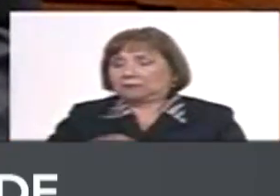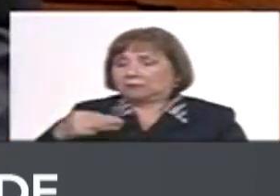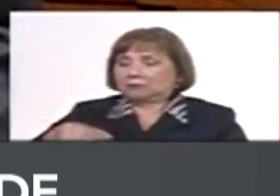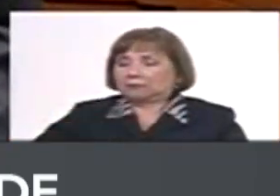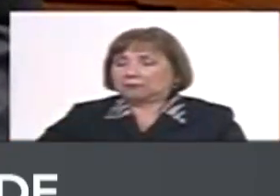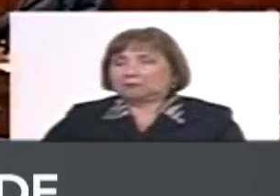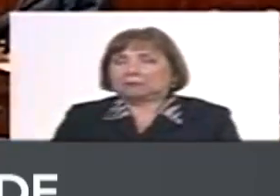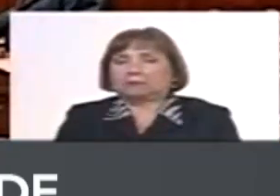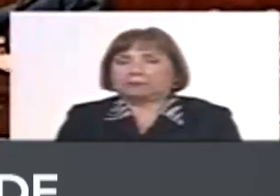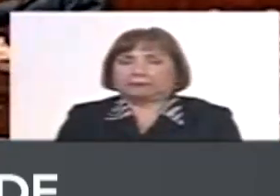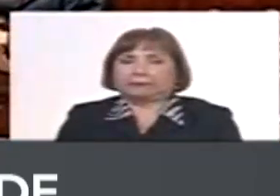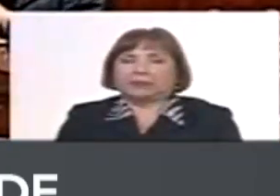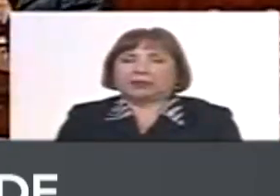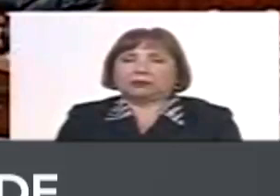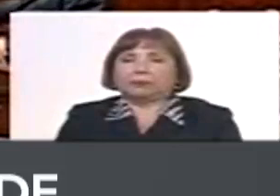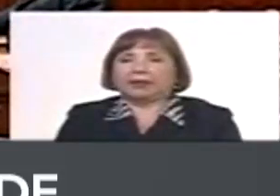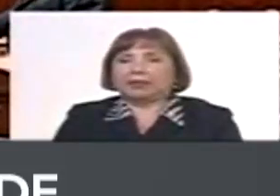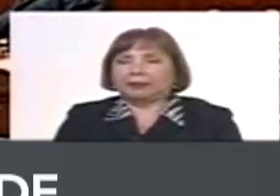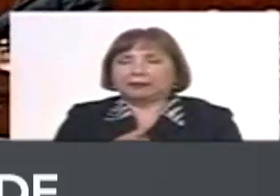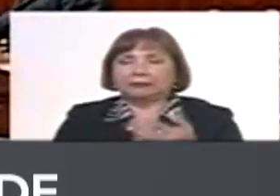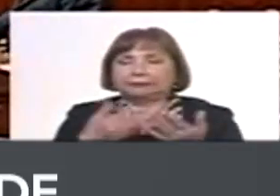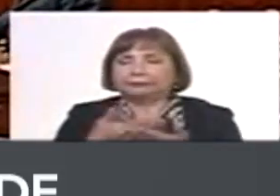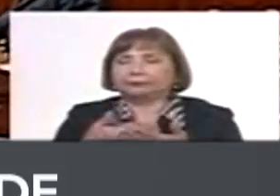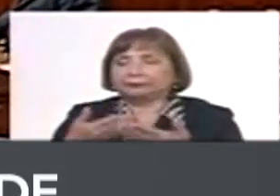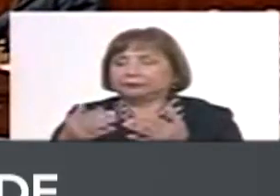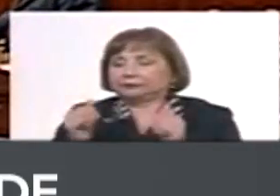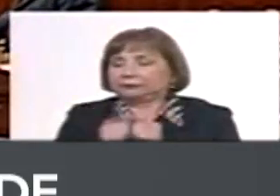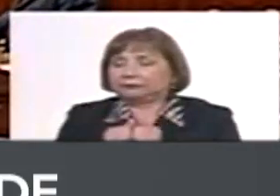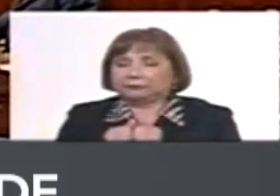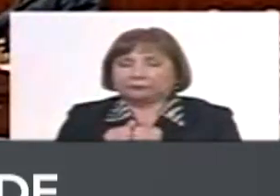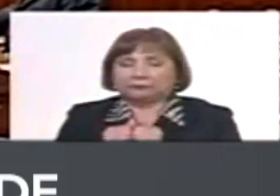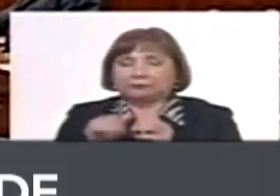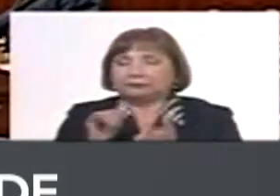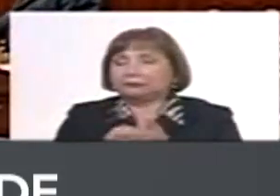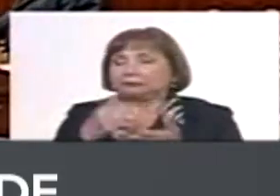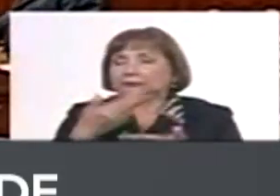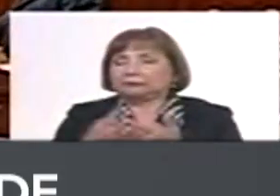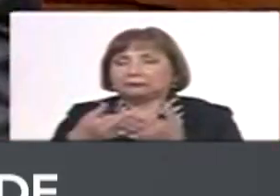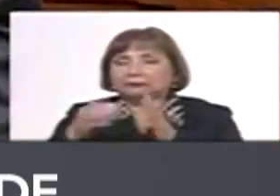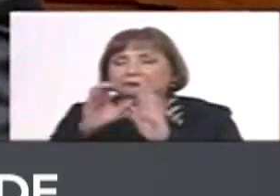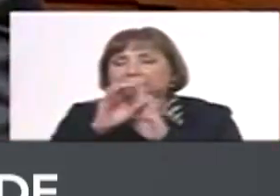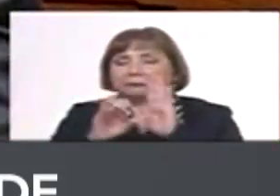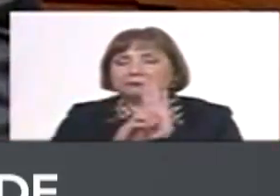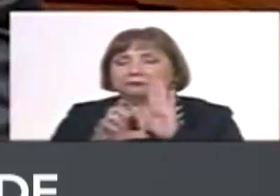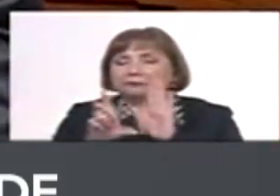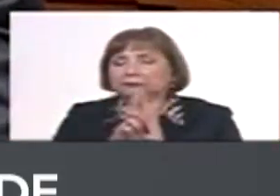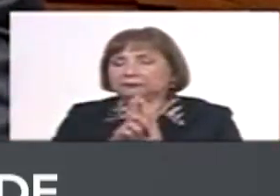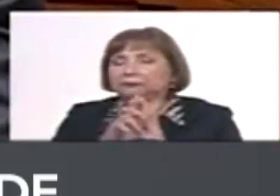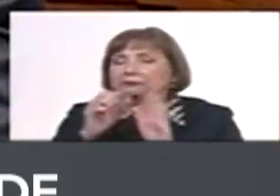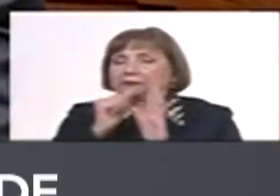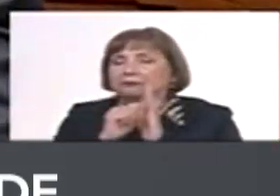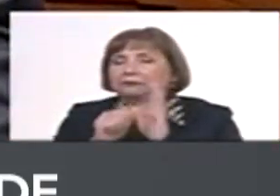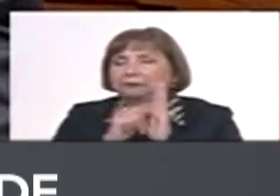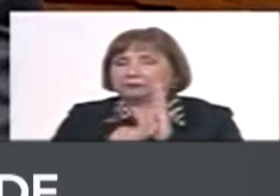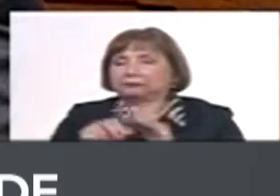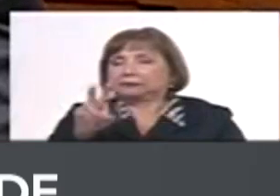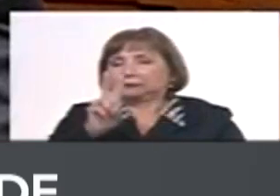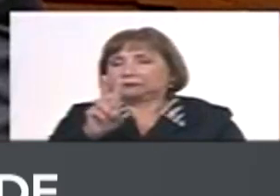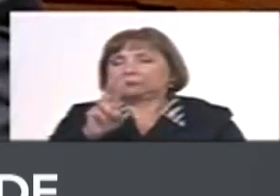Ministros. Y esto en aplicación de la propia Constitución, que en su artículo